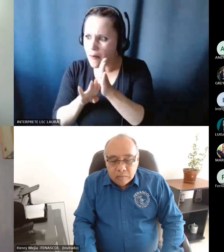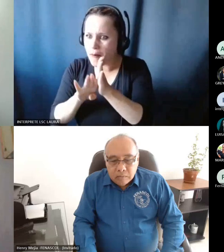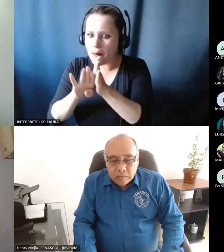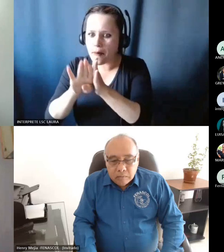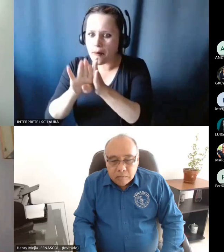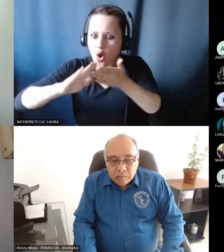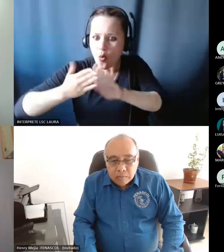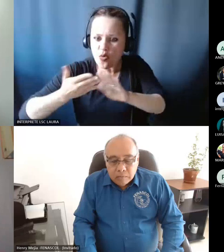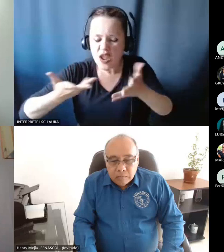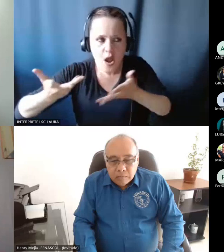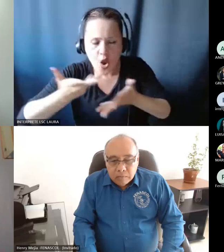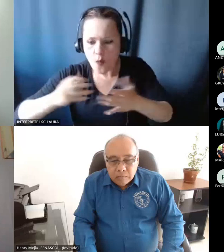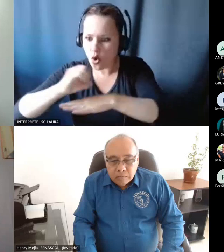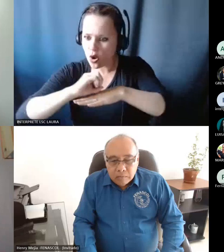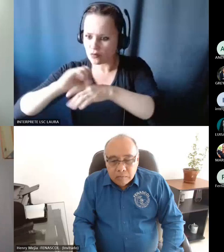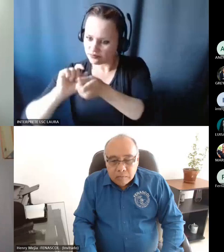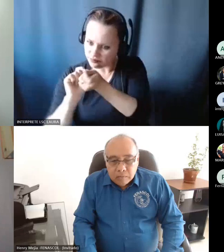debemos como